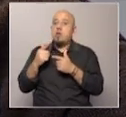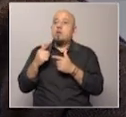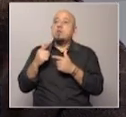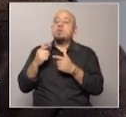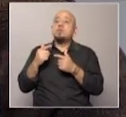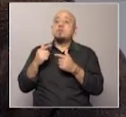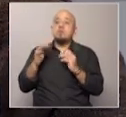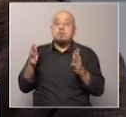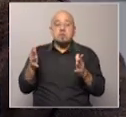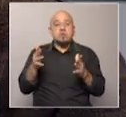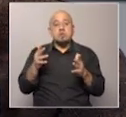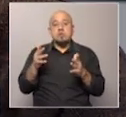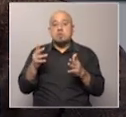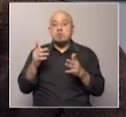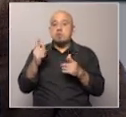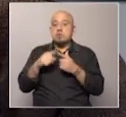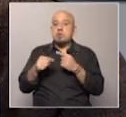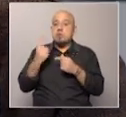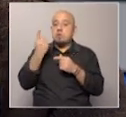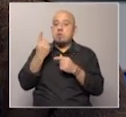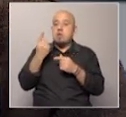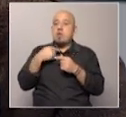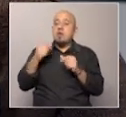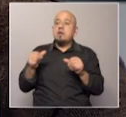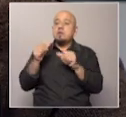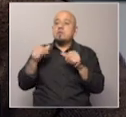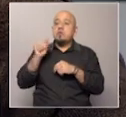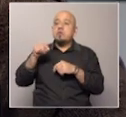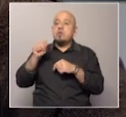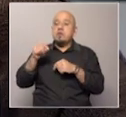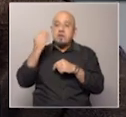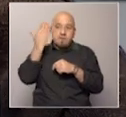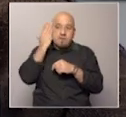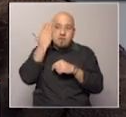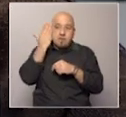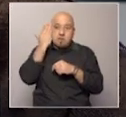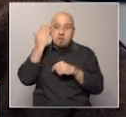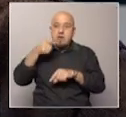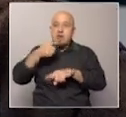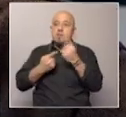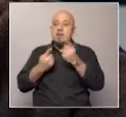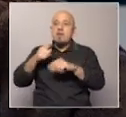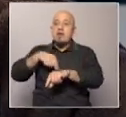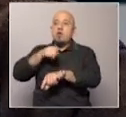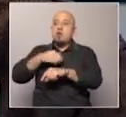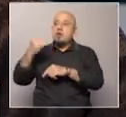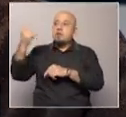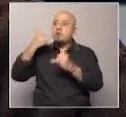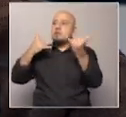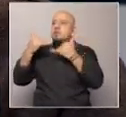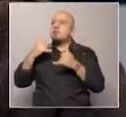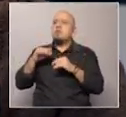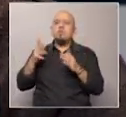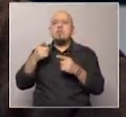las primeras intervenciones que tuvimos en twitter en facebook a la media hora nos llamaban los medios para decirnos si ustedes de qué facción